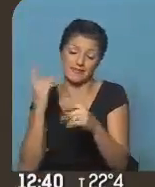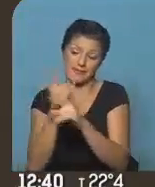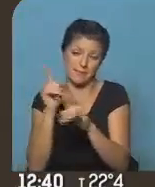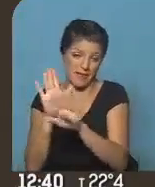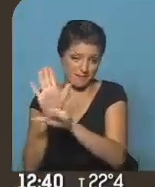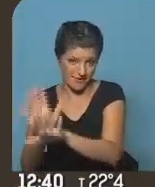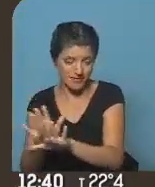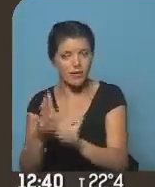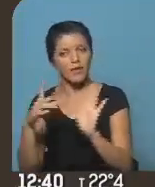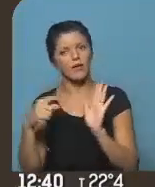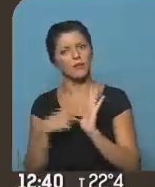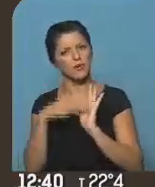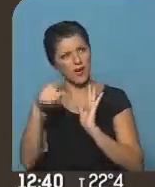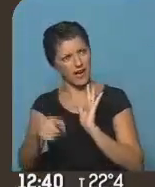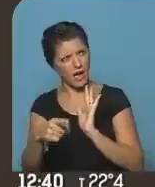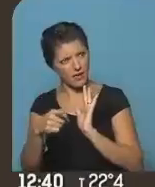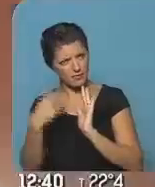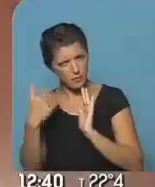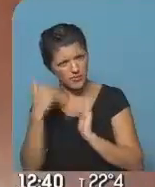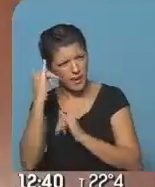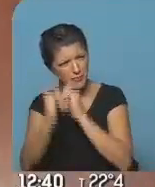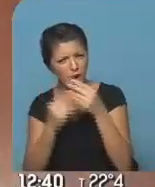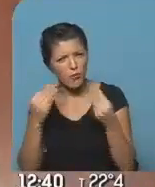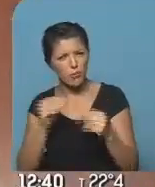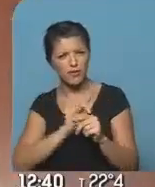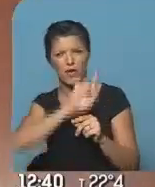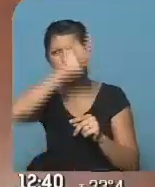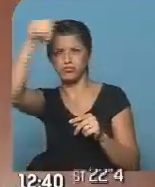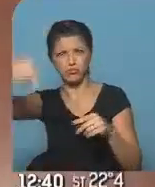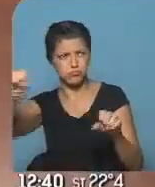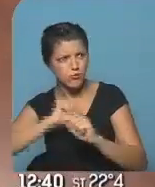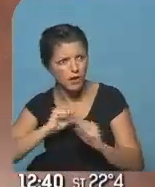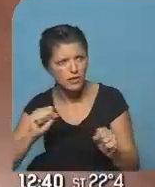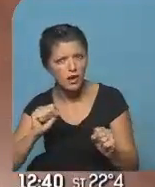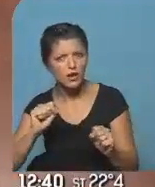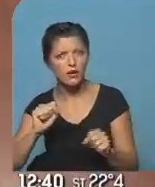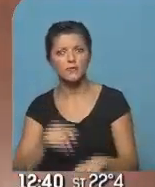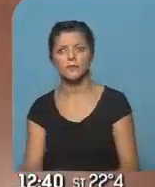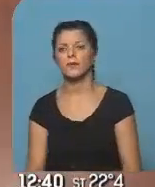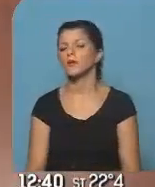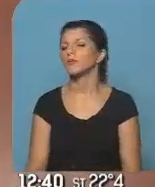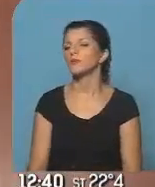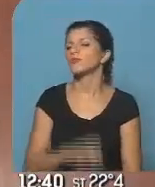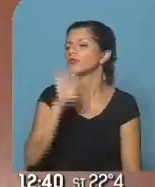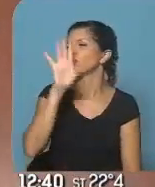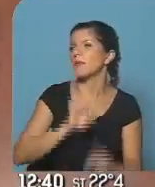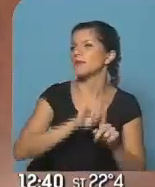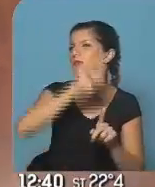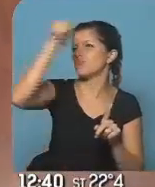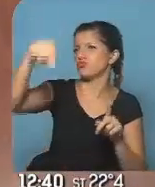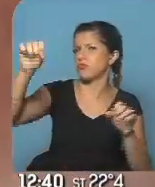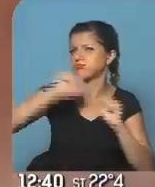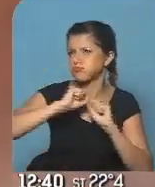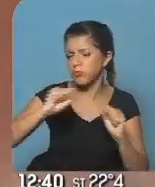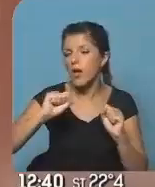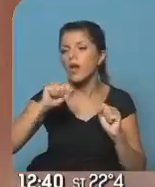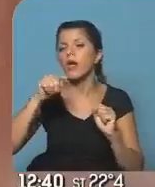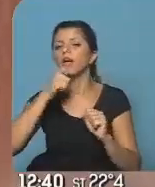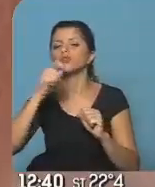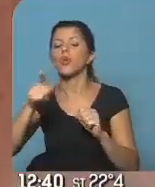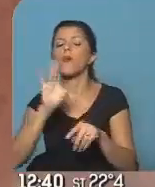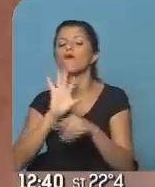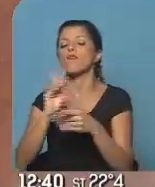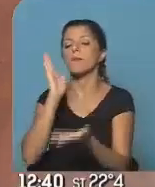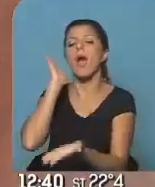¿se justificaba el ataque? Más que todo, más que el ataque es la represalia por haber usado armas